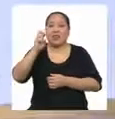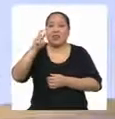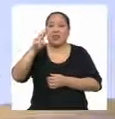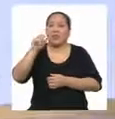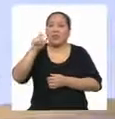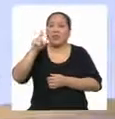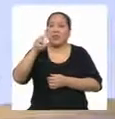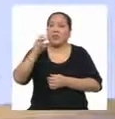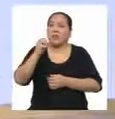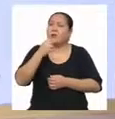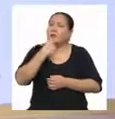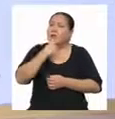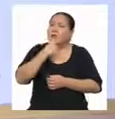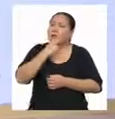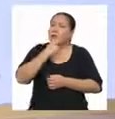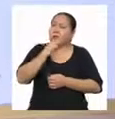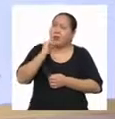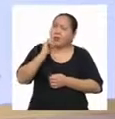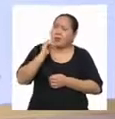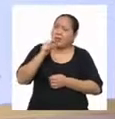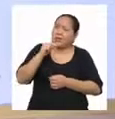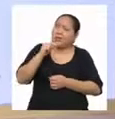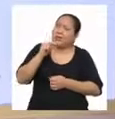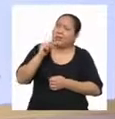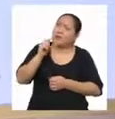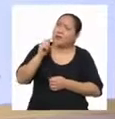Intervalo,